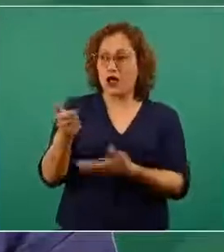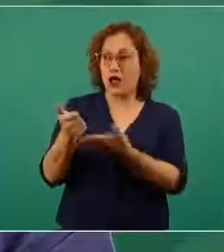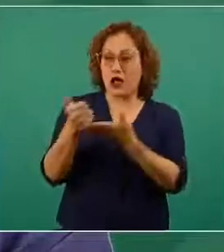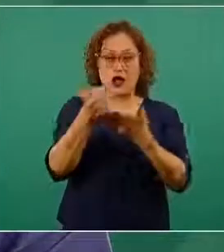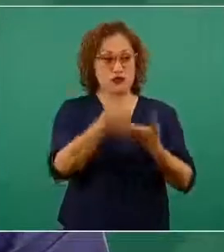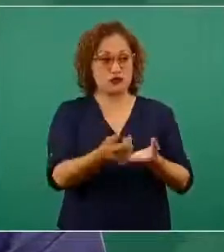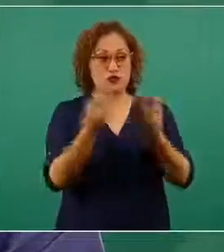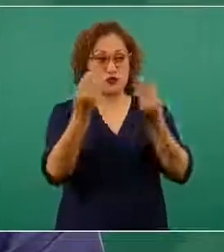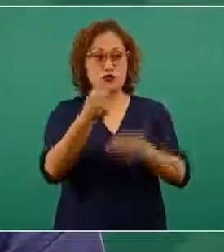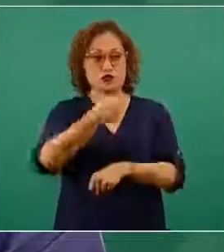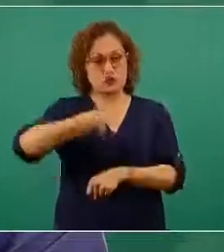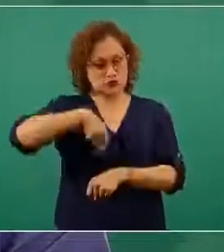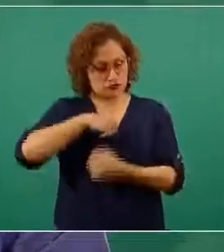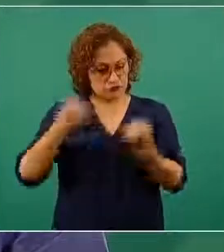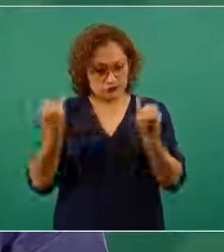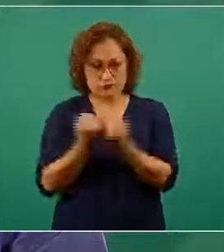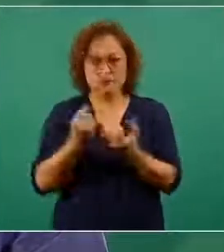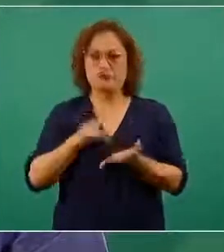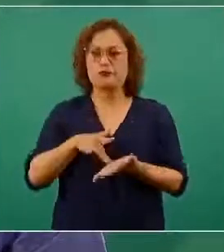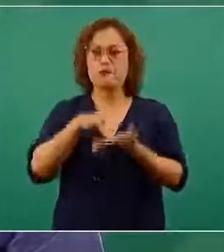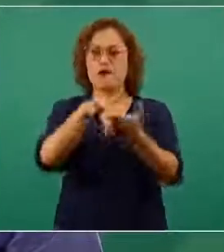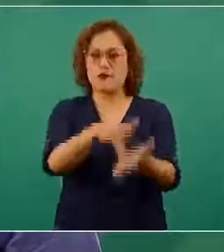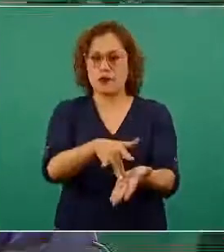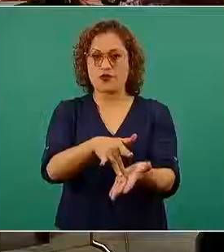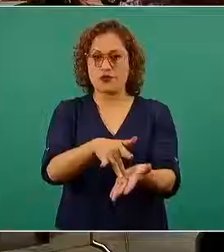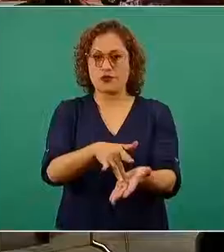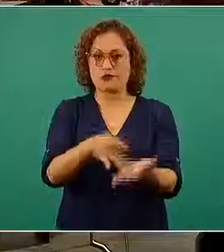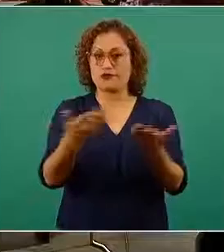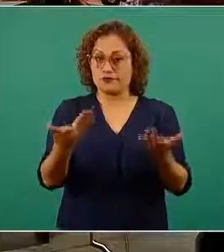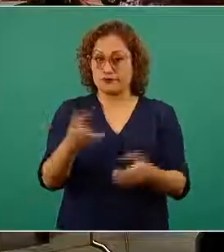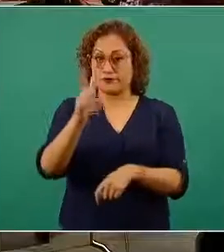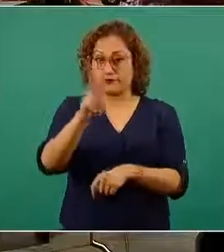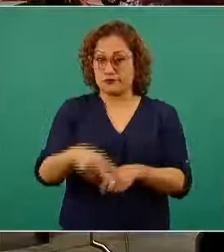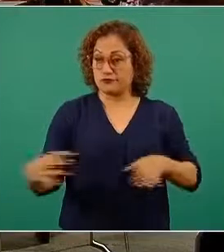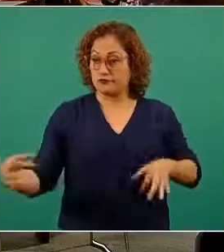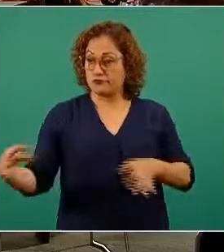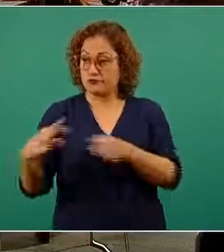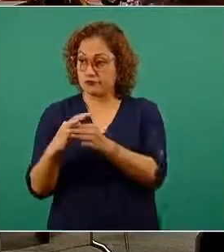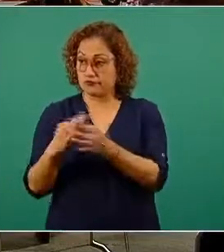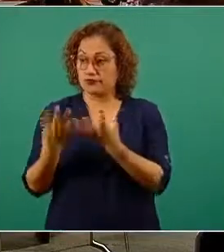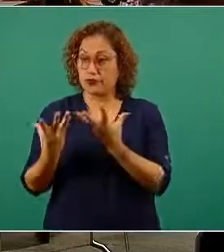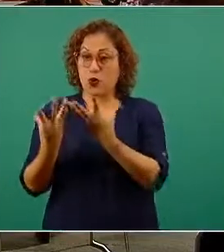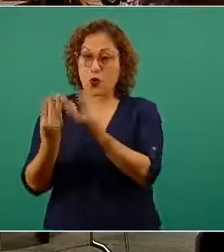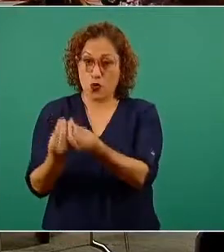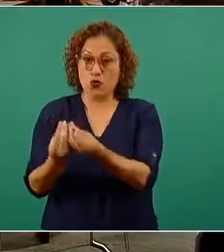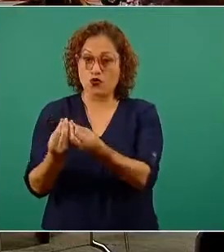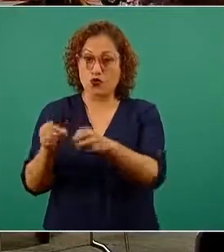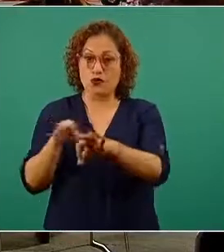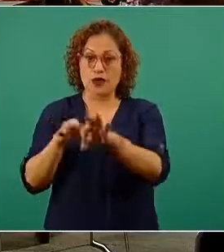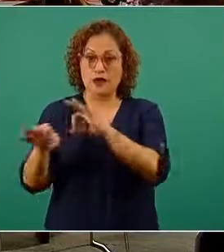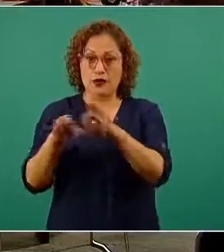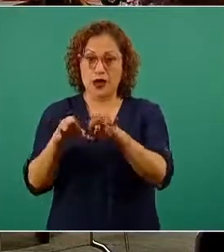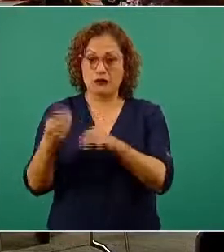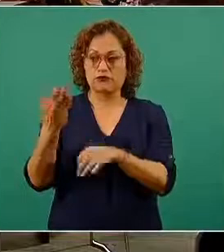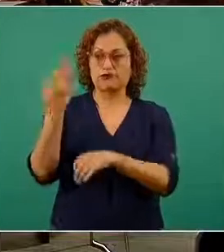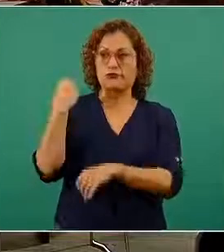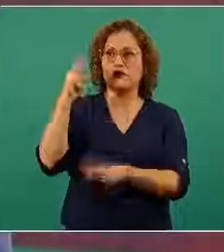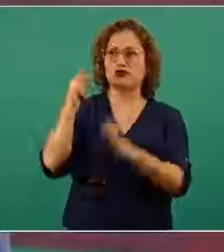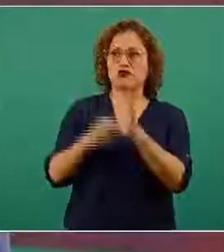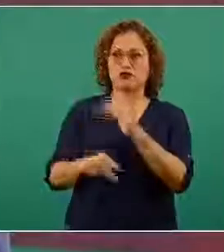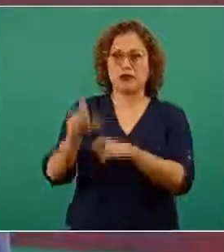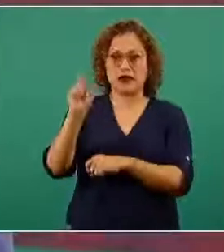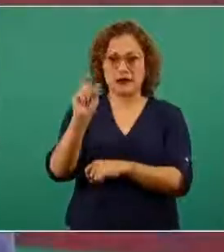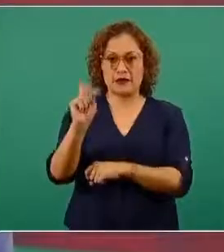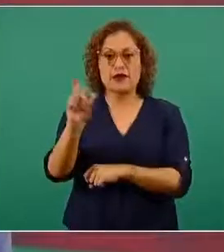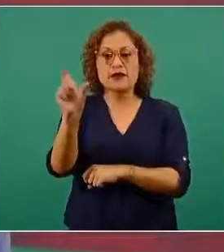quienes participamos en la administración. Es precisamente gracias a esa vinculación que durante 2020, muy tempranamente cuando